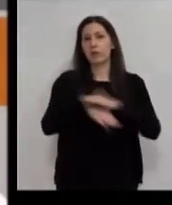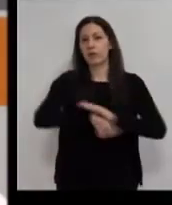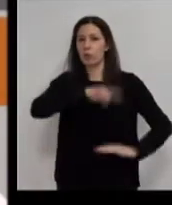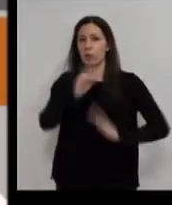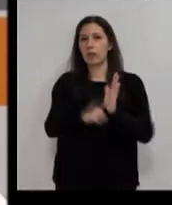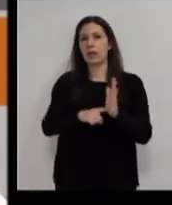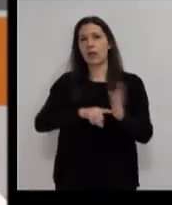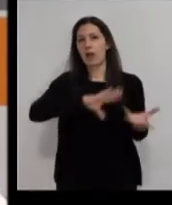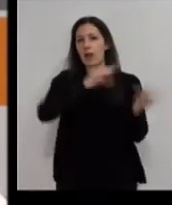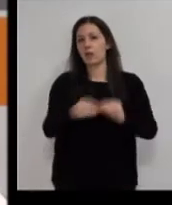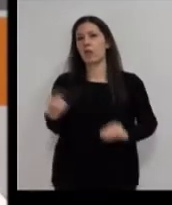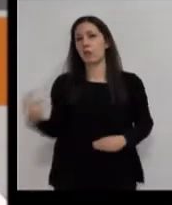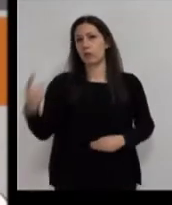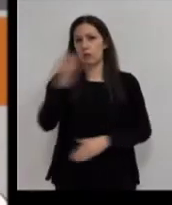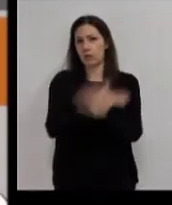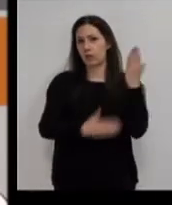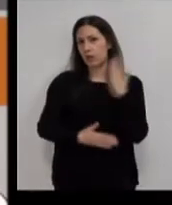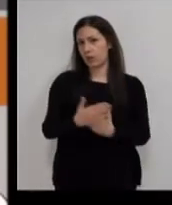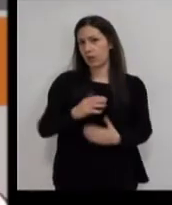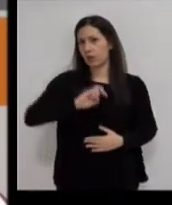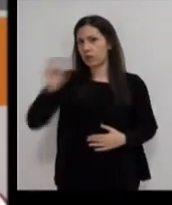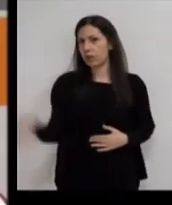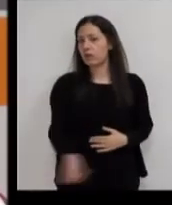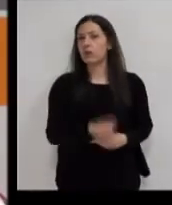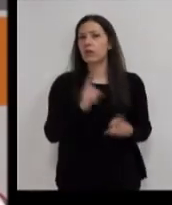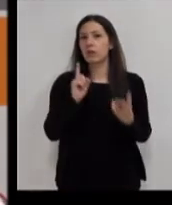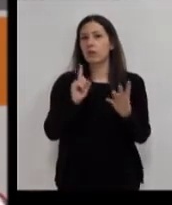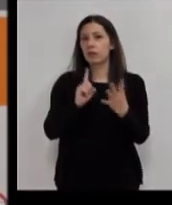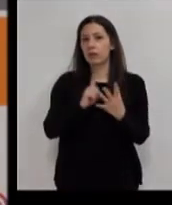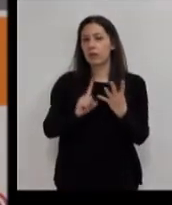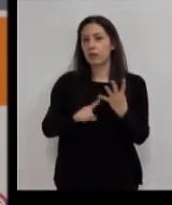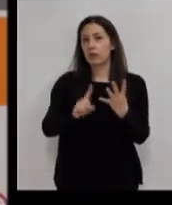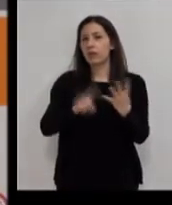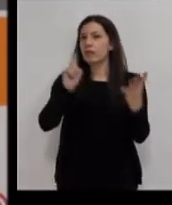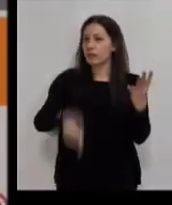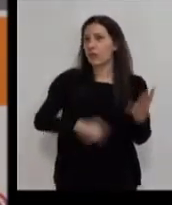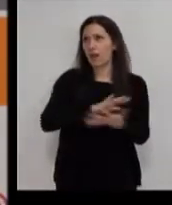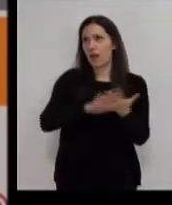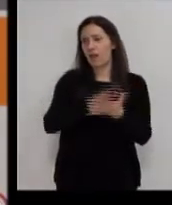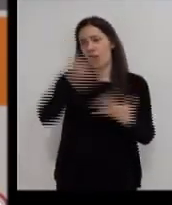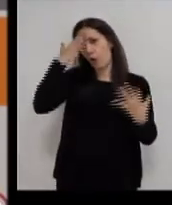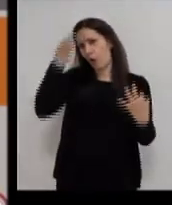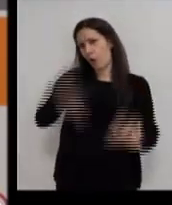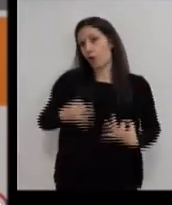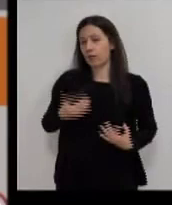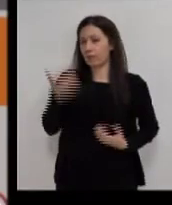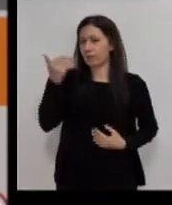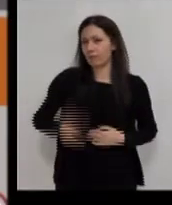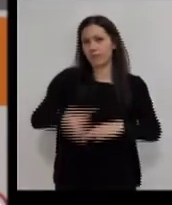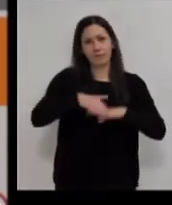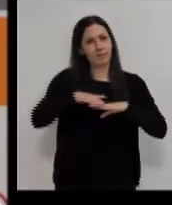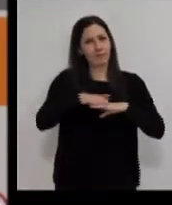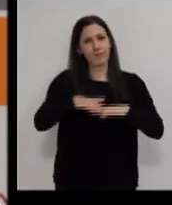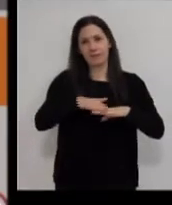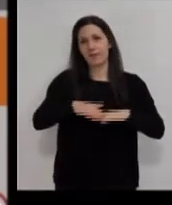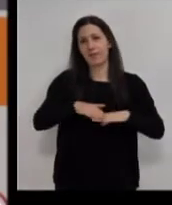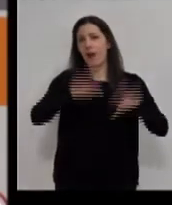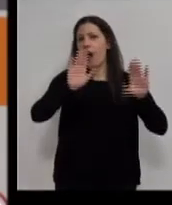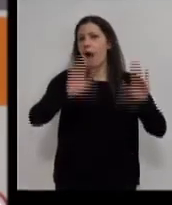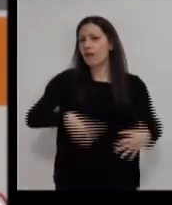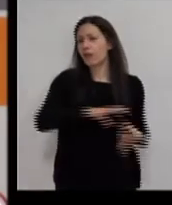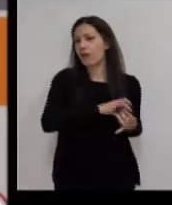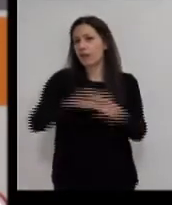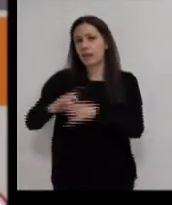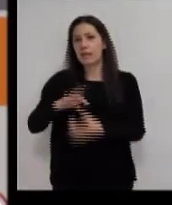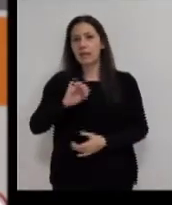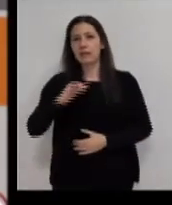es lo que permitirá que haya una accesibilidad para los diferentes tipos de discapacidades. Habló también del tema del sentido común,